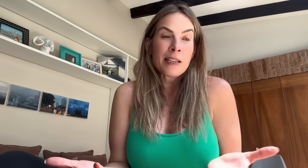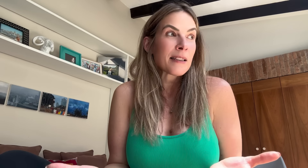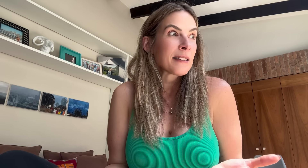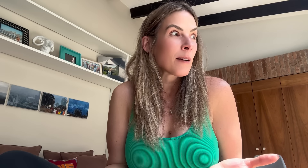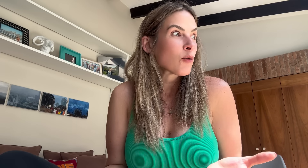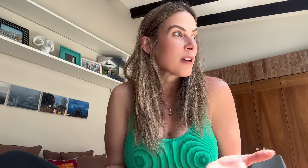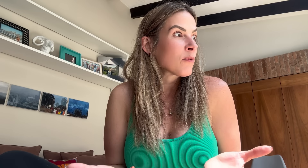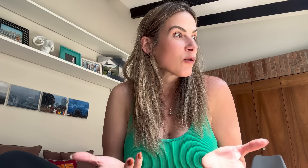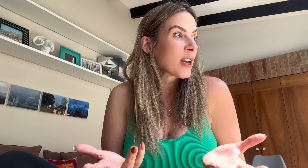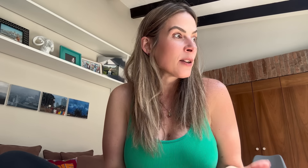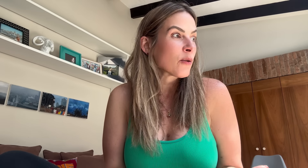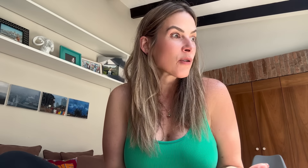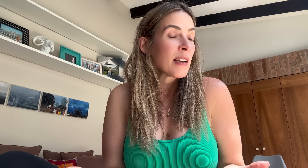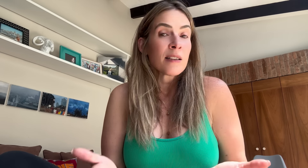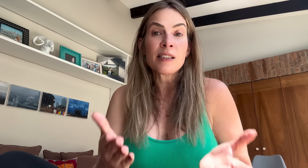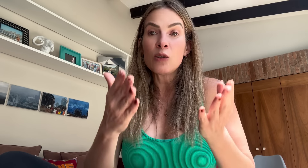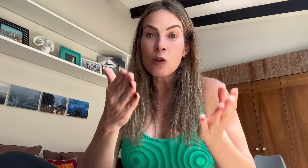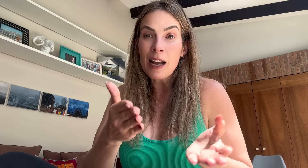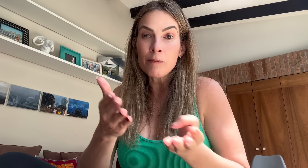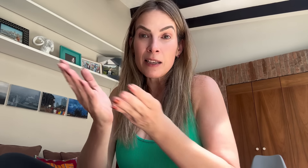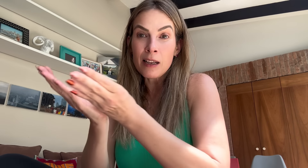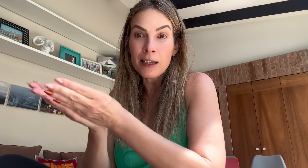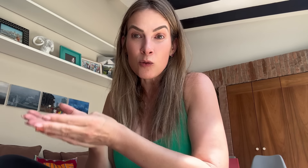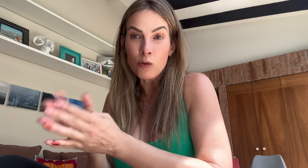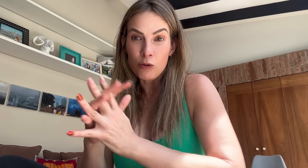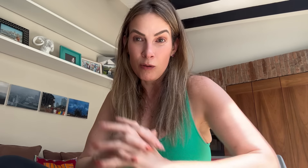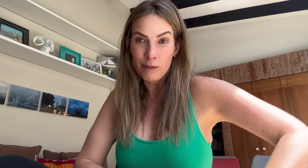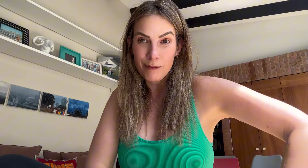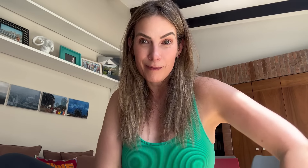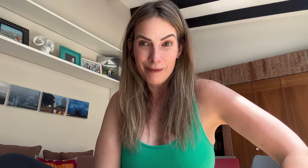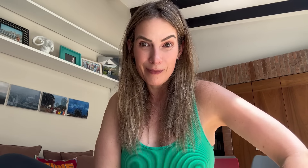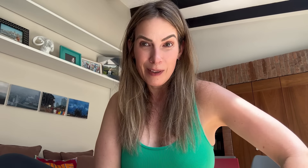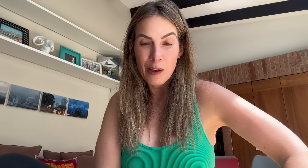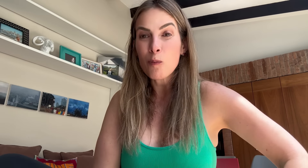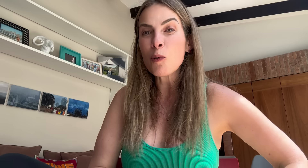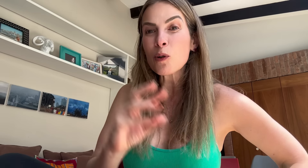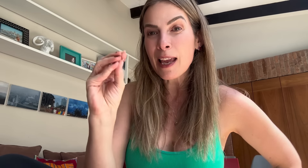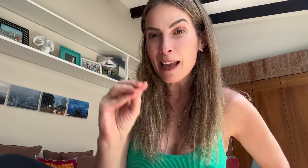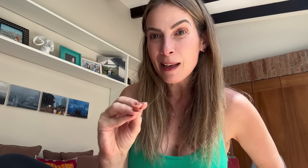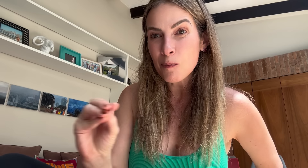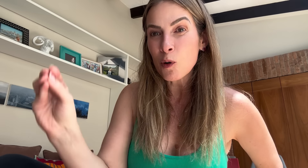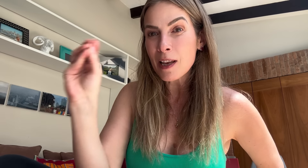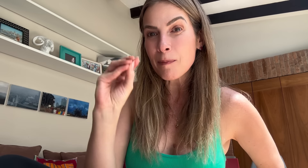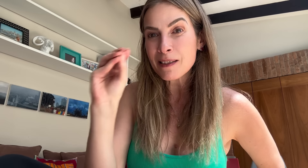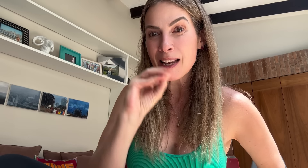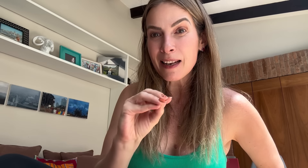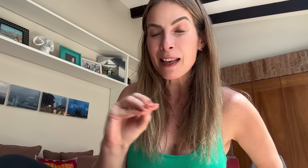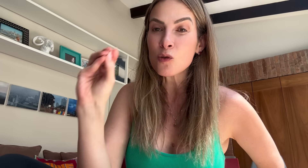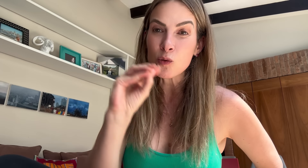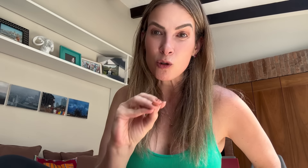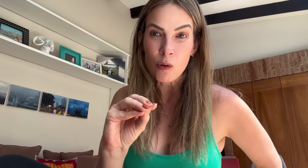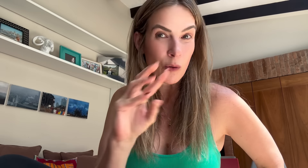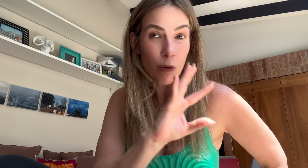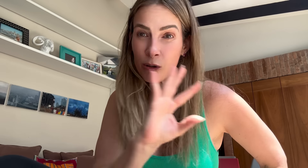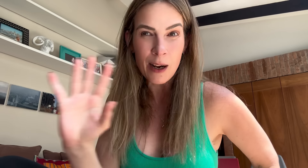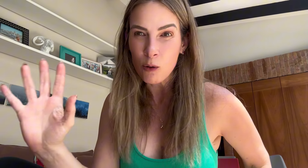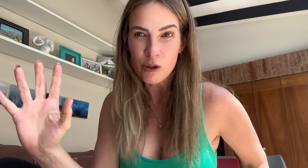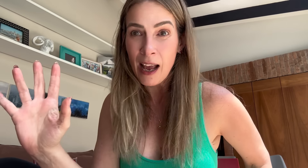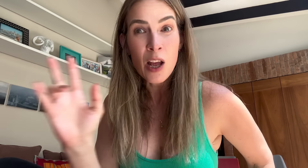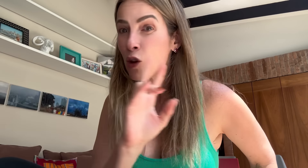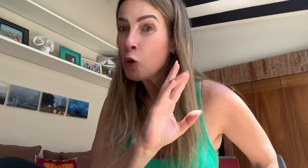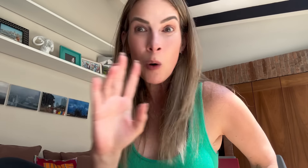No necesitamos ser unos genios, si no cambias el discurso, ¿por qué voy a pensar que escucho